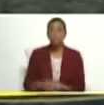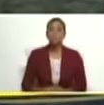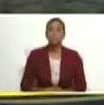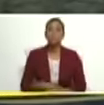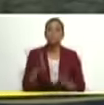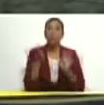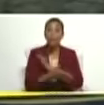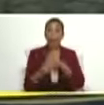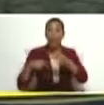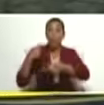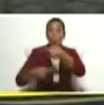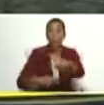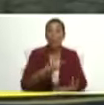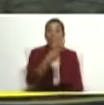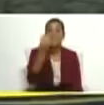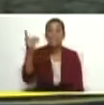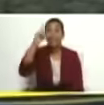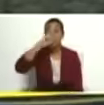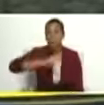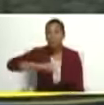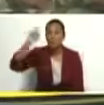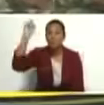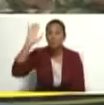Hablamos de la generación tricentenaria.